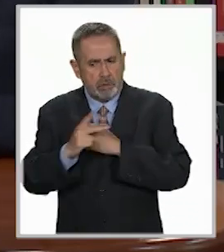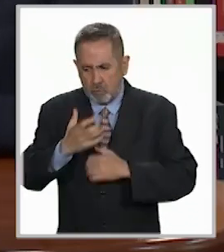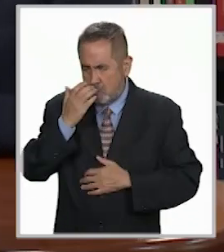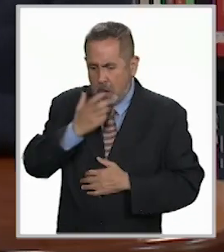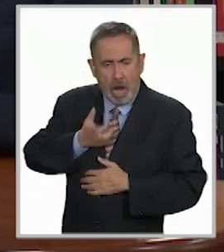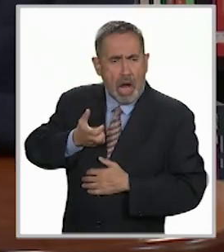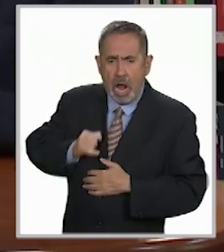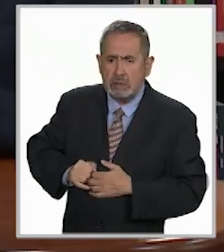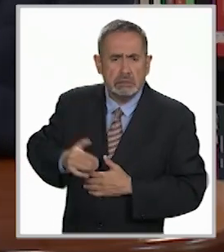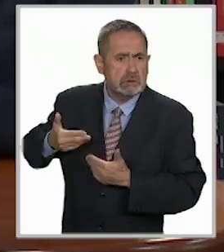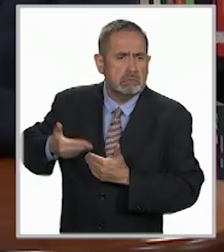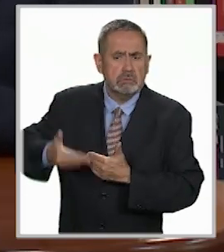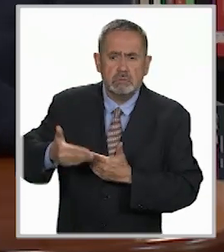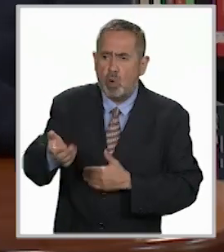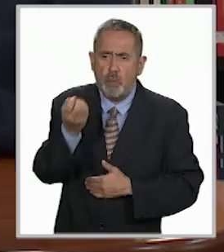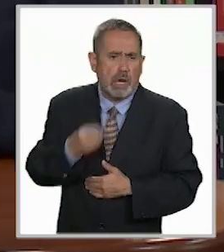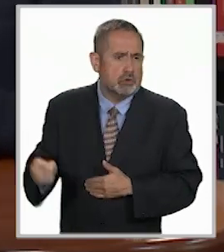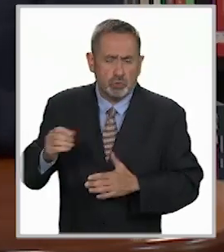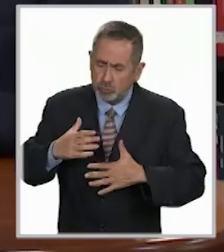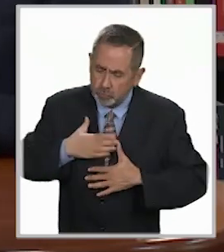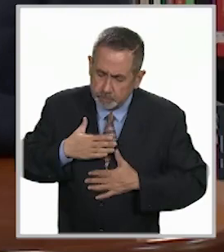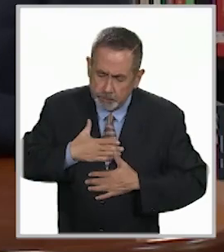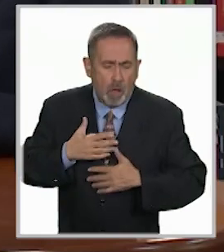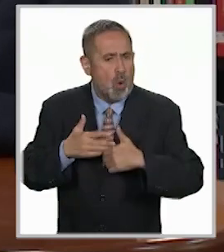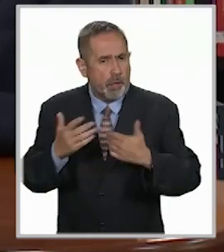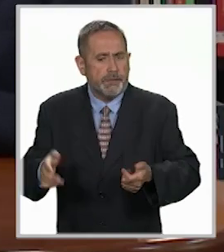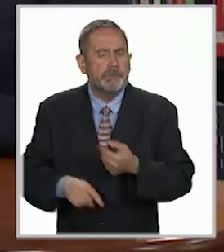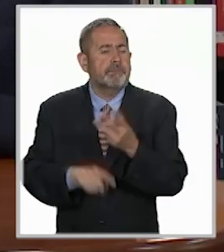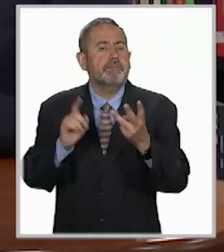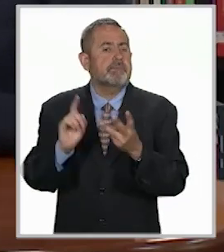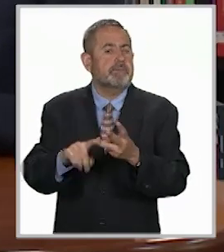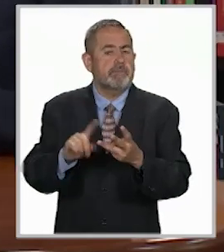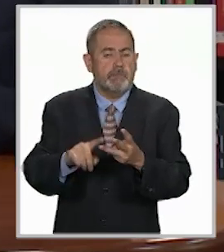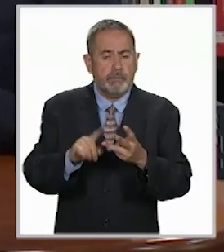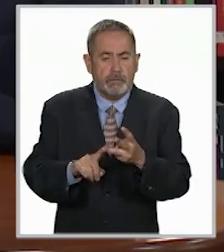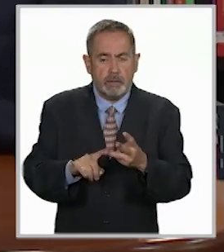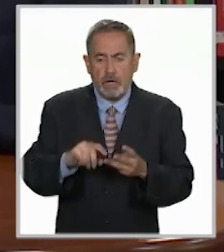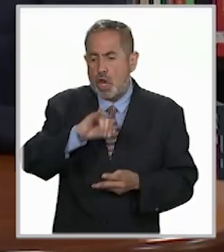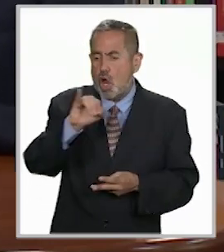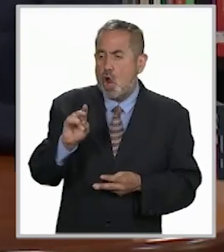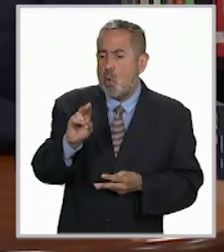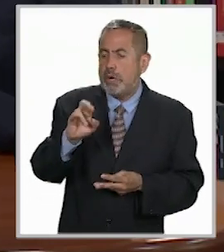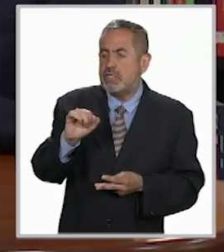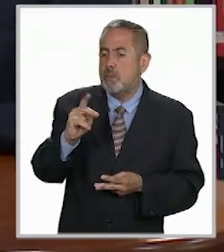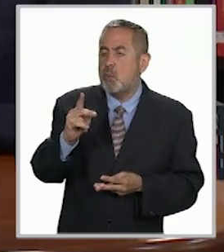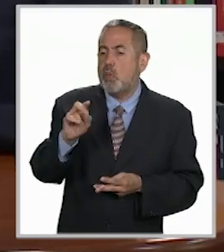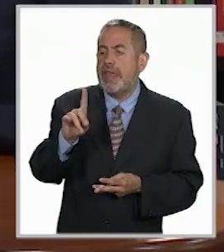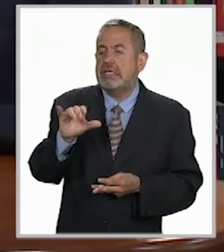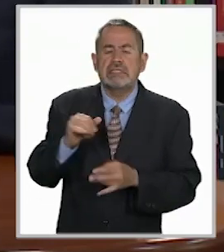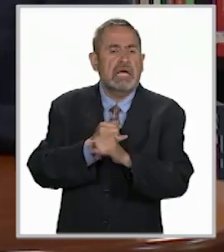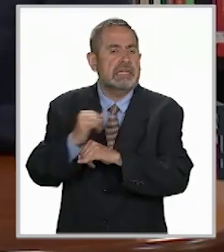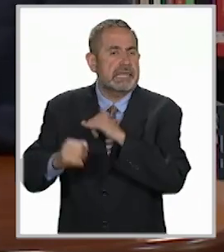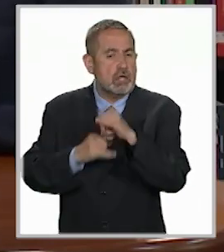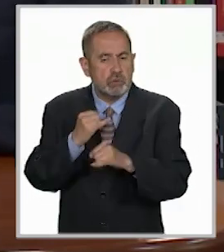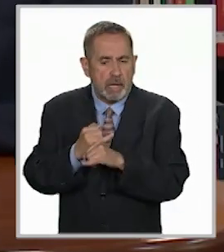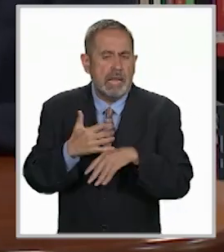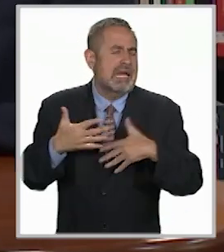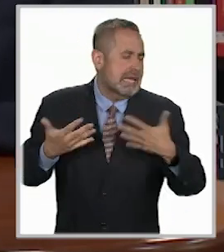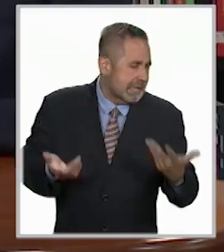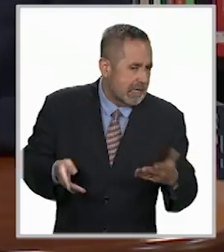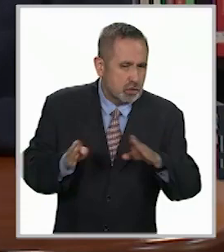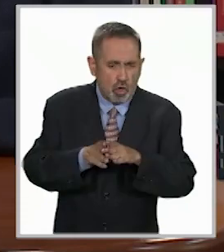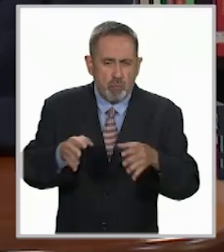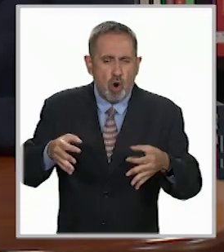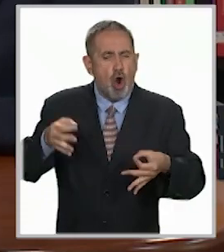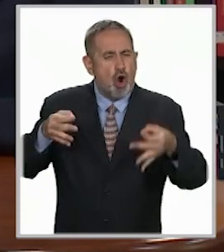las hacen porque se consideran obligados por ello, ¿no? Después está la jurisprudencia internacional, que viene